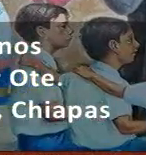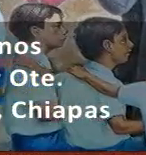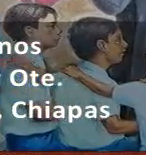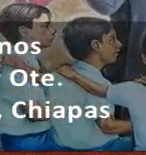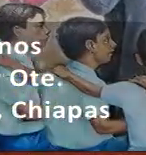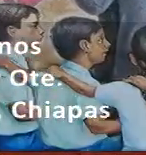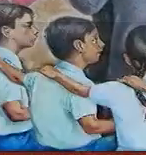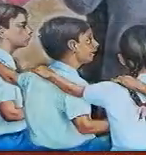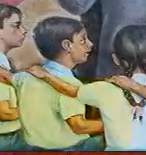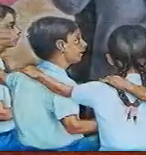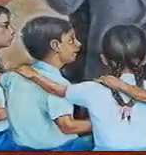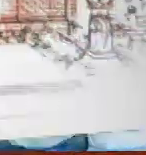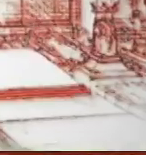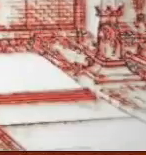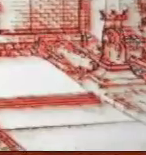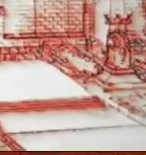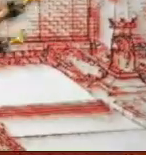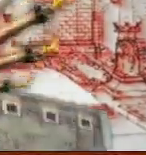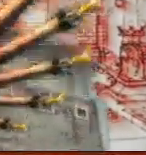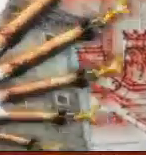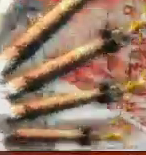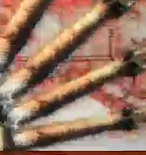plásticos chiapanecos.